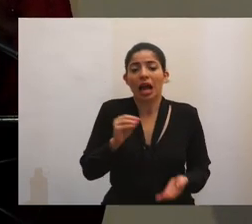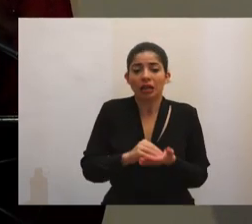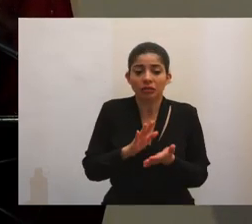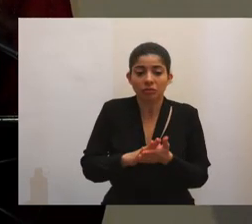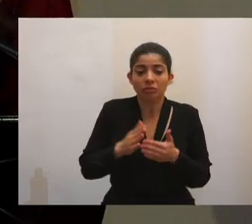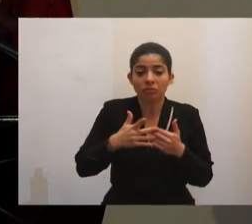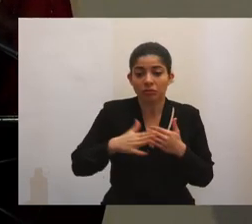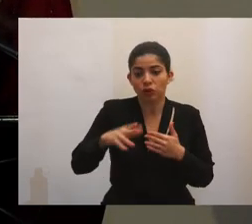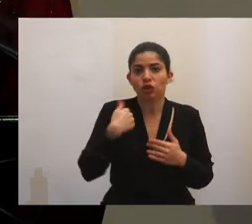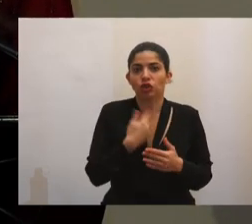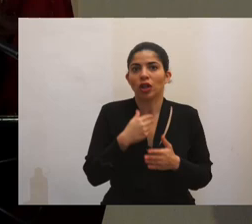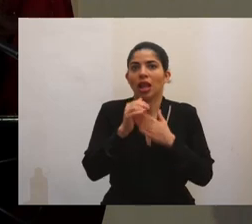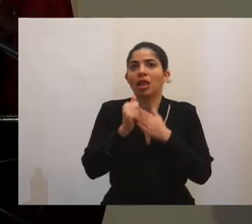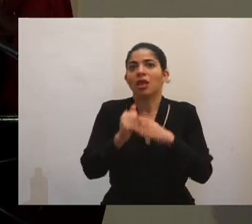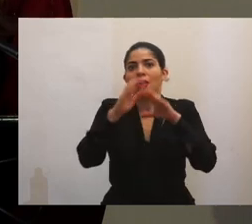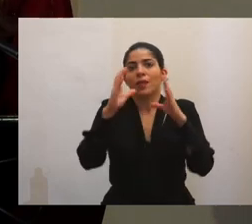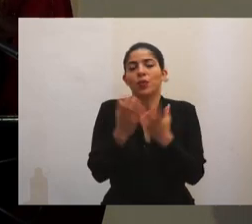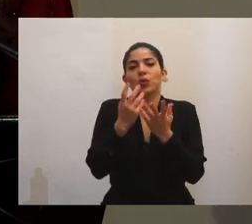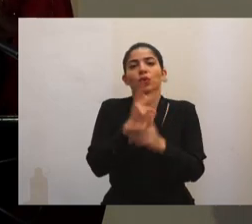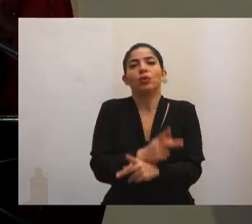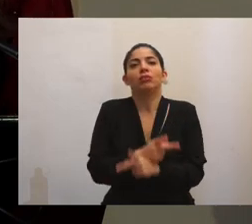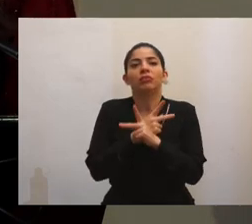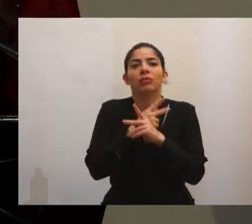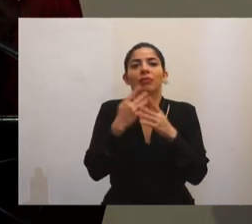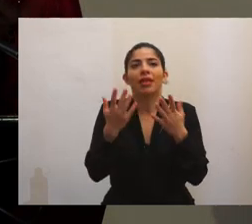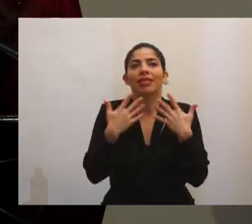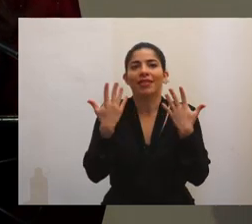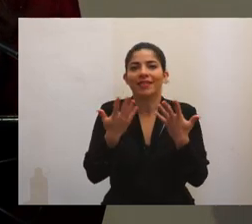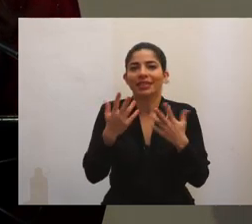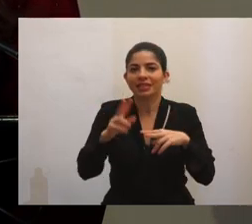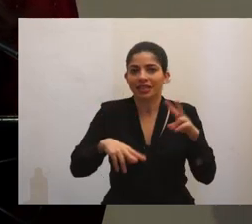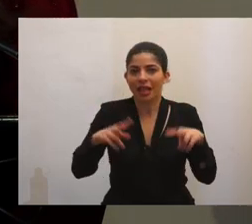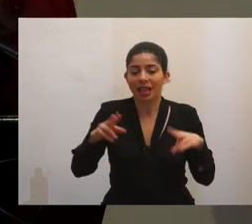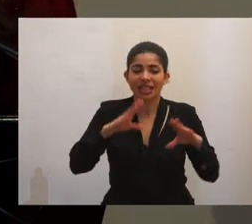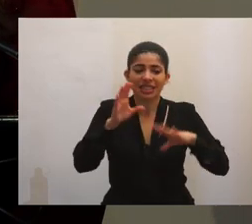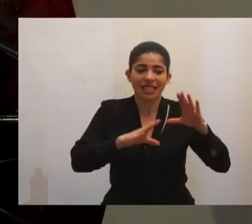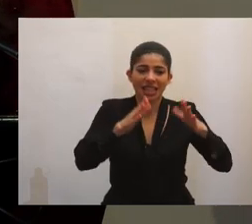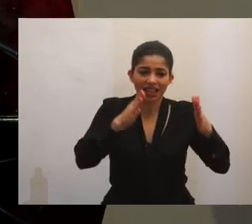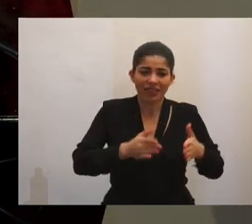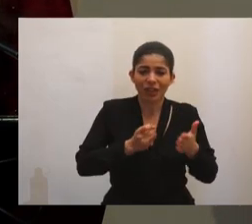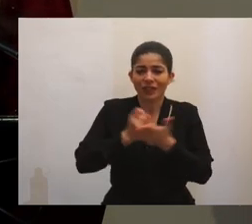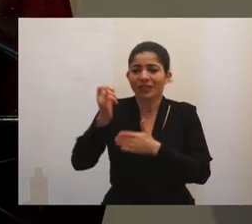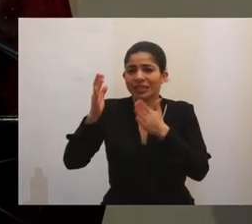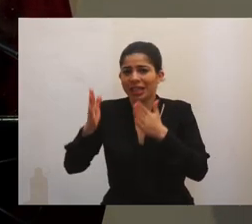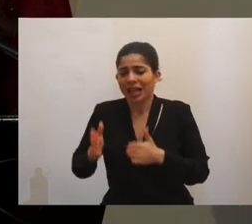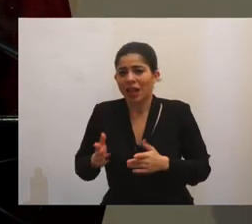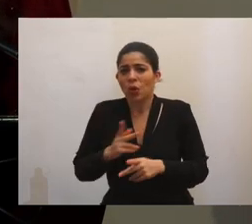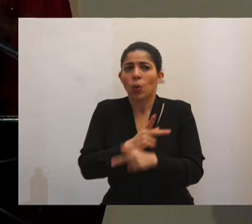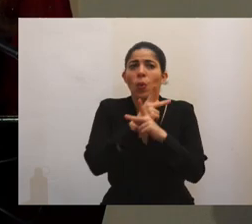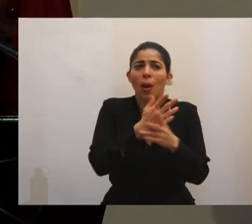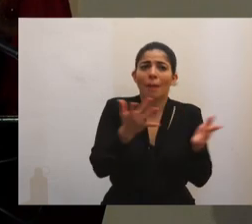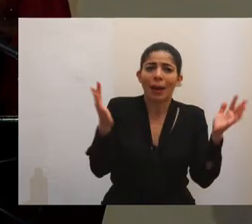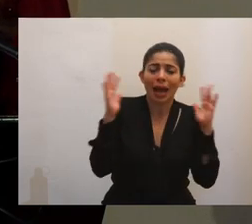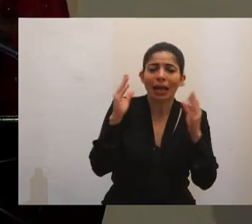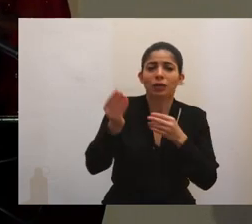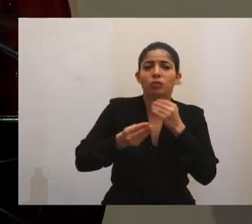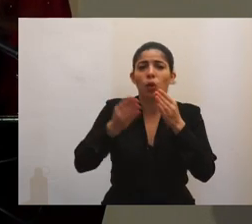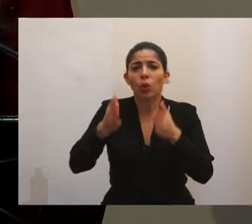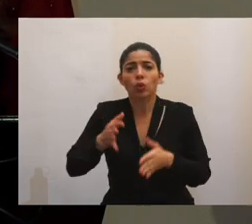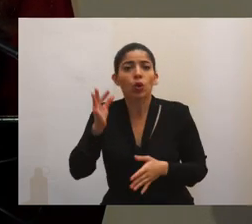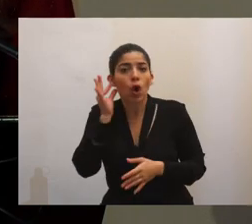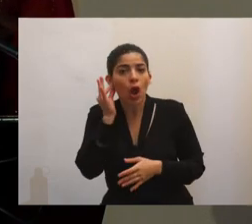hace líderes mundiales en la conservación de la biodiversidad. Científicas, investigadoras, guardaparques,